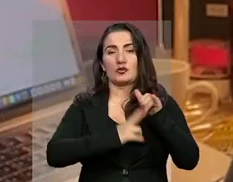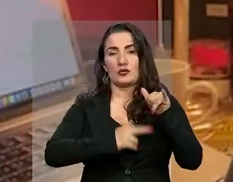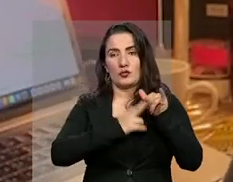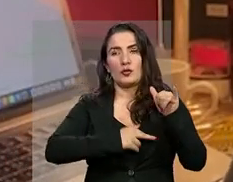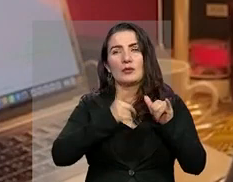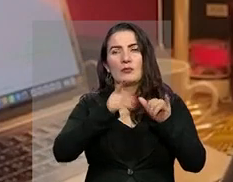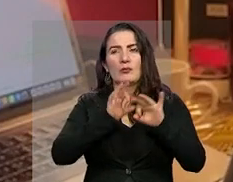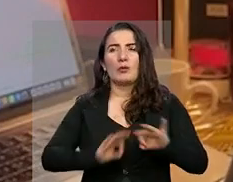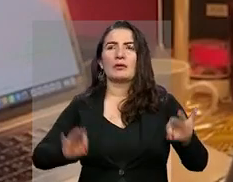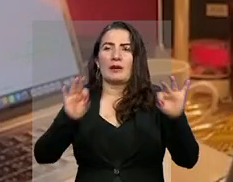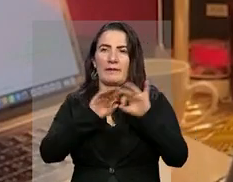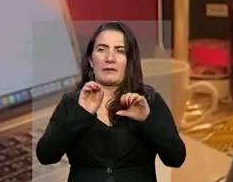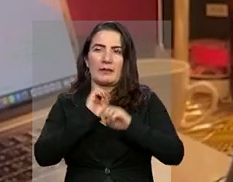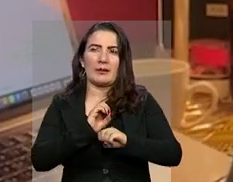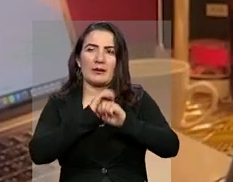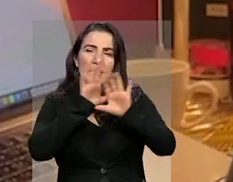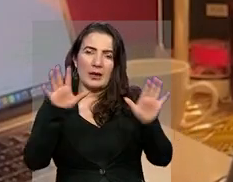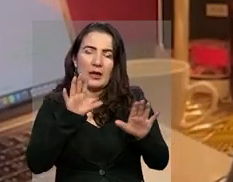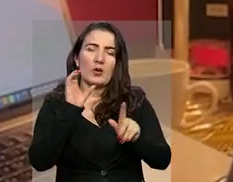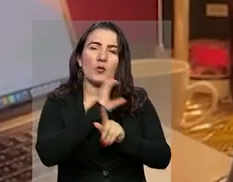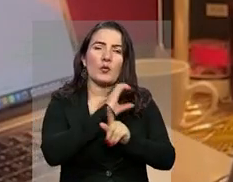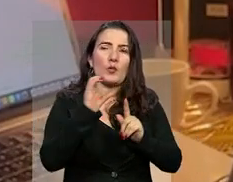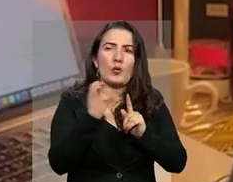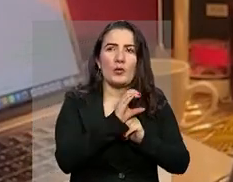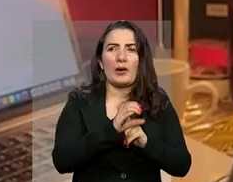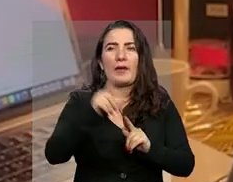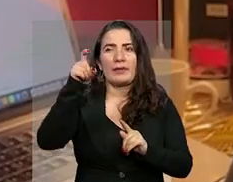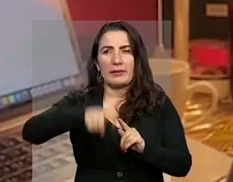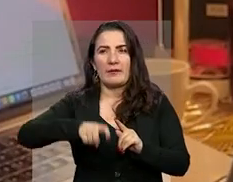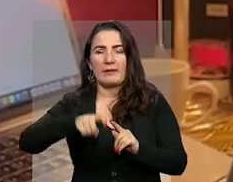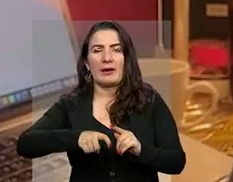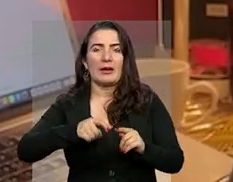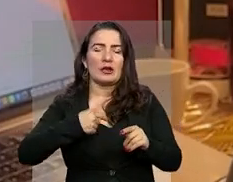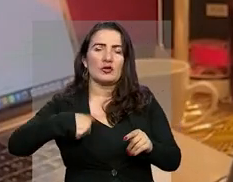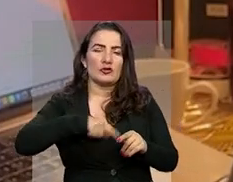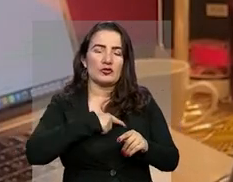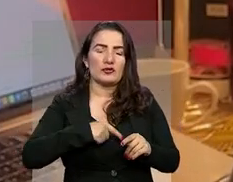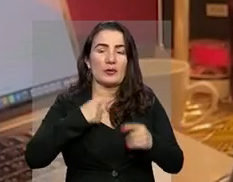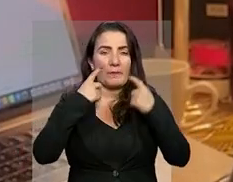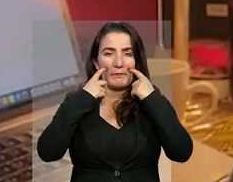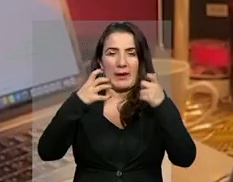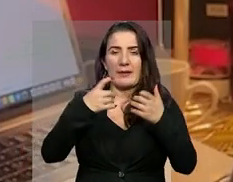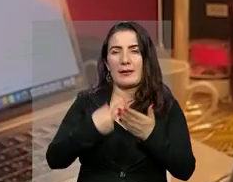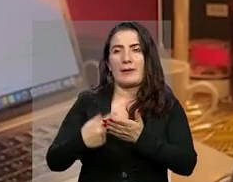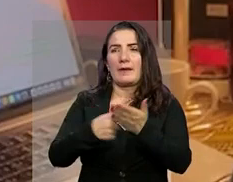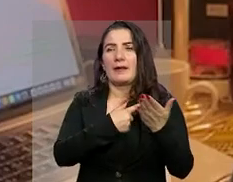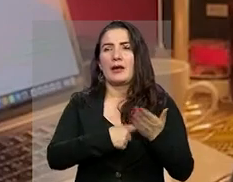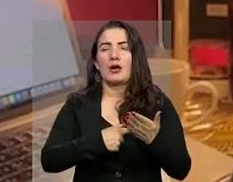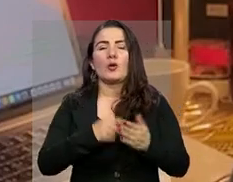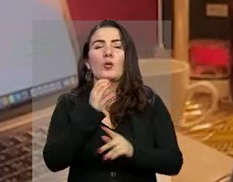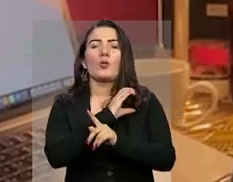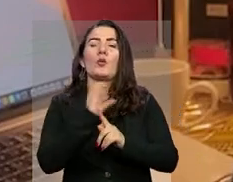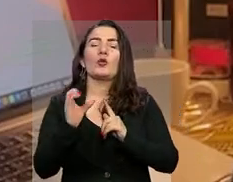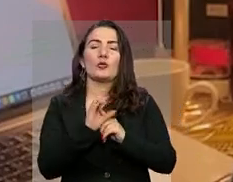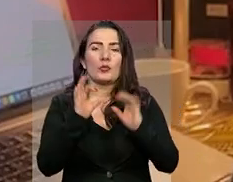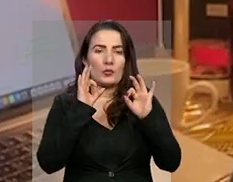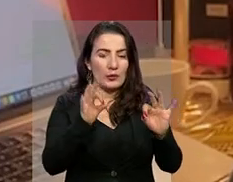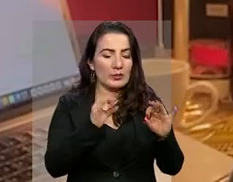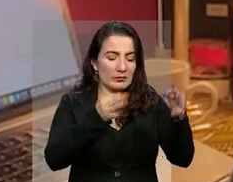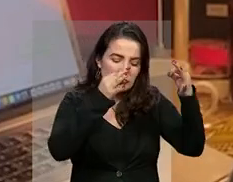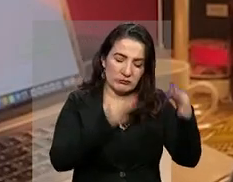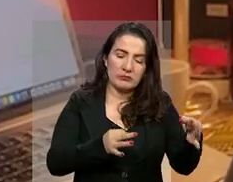La idea es que nos quede muy claro a todos, la cultura debe estar sentada en la mesa de las grandes deliberaciones del país. La cultura no es un gueto,